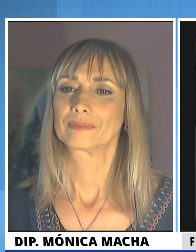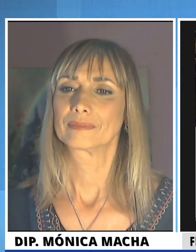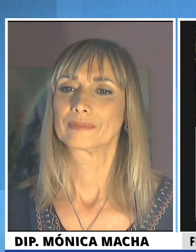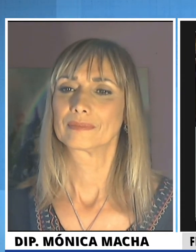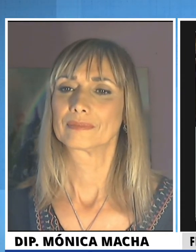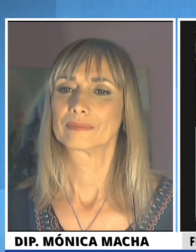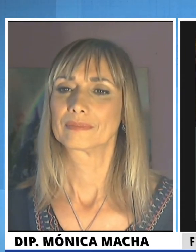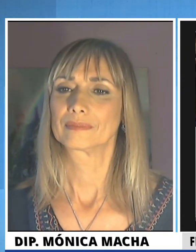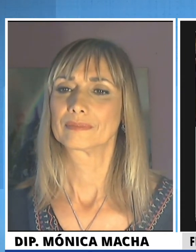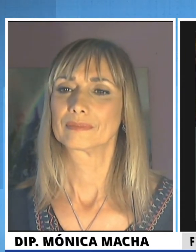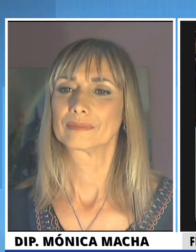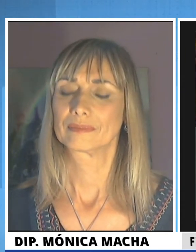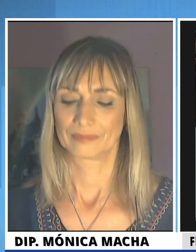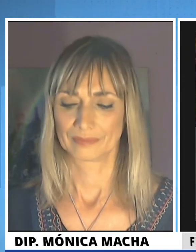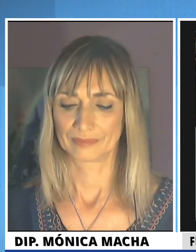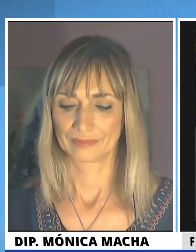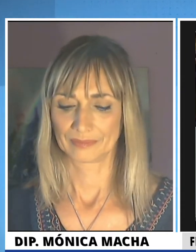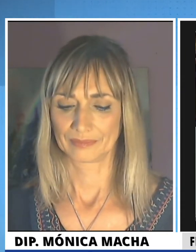nuestra sociedad.